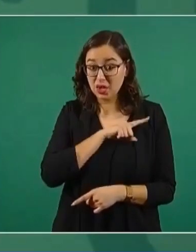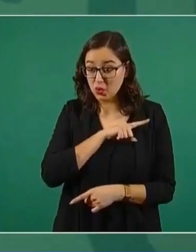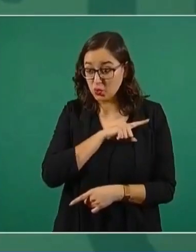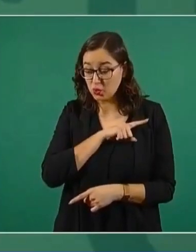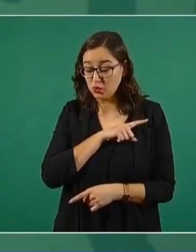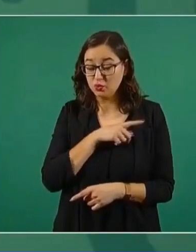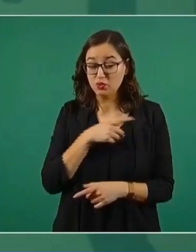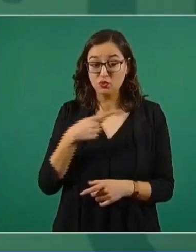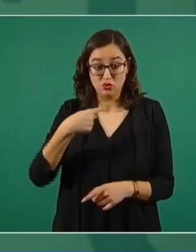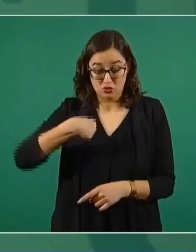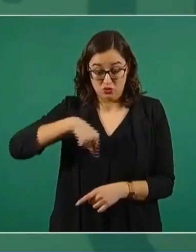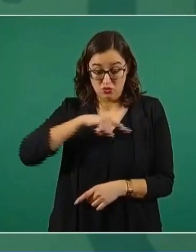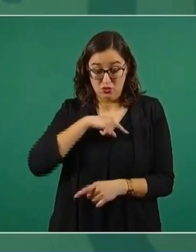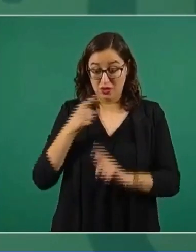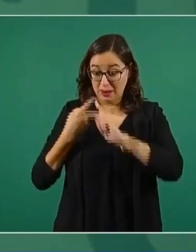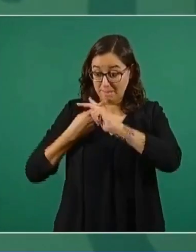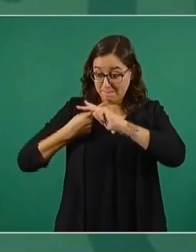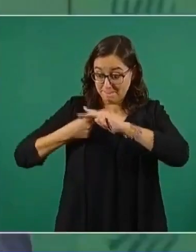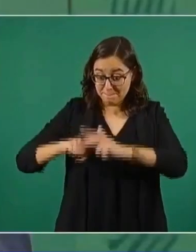arruinada.